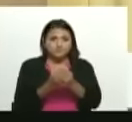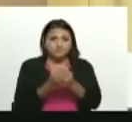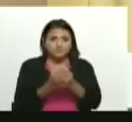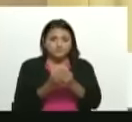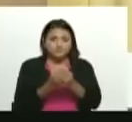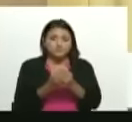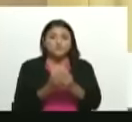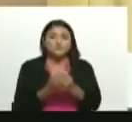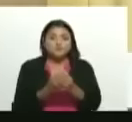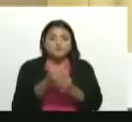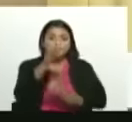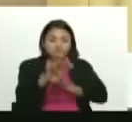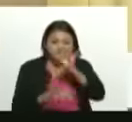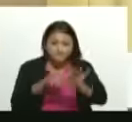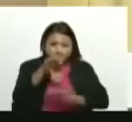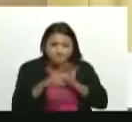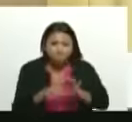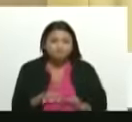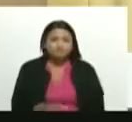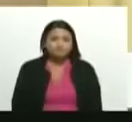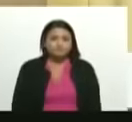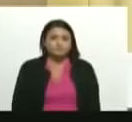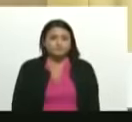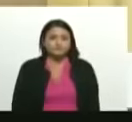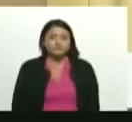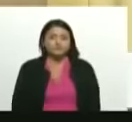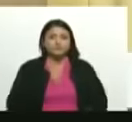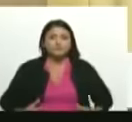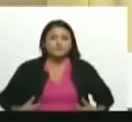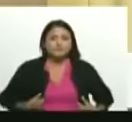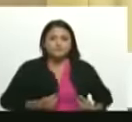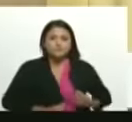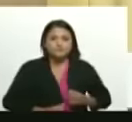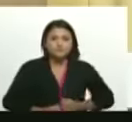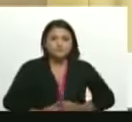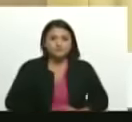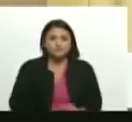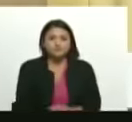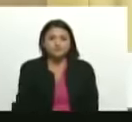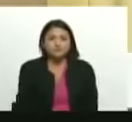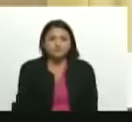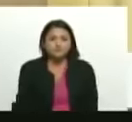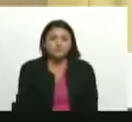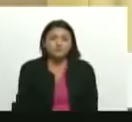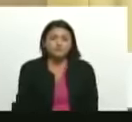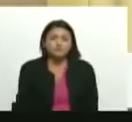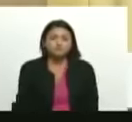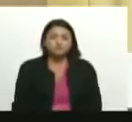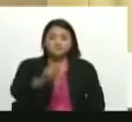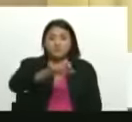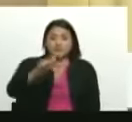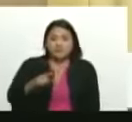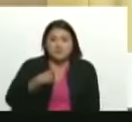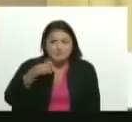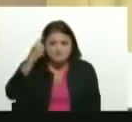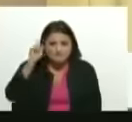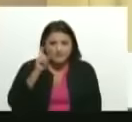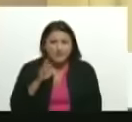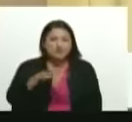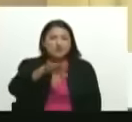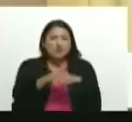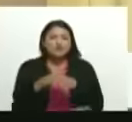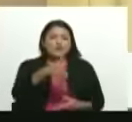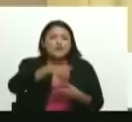mismo gobierno puso a ese proceso, donde la gente ni siquiera sabía dónde iba a votar porque la